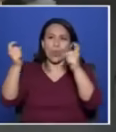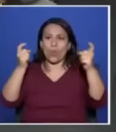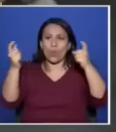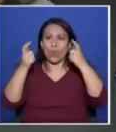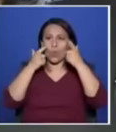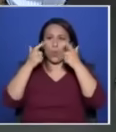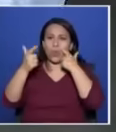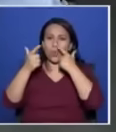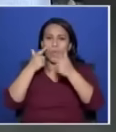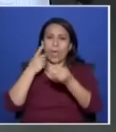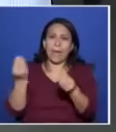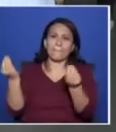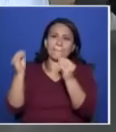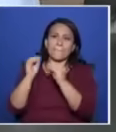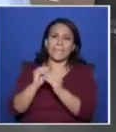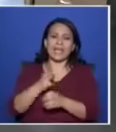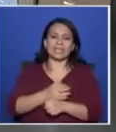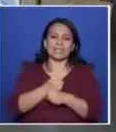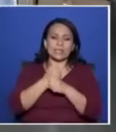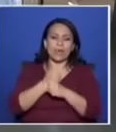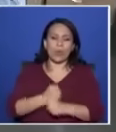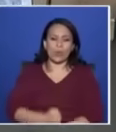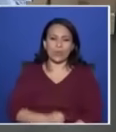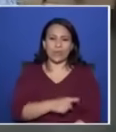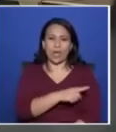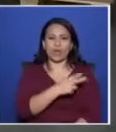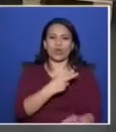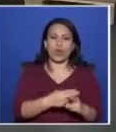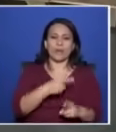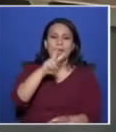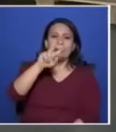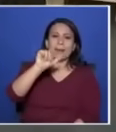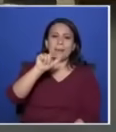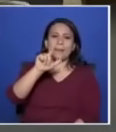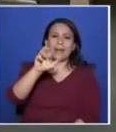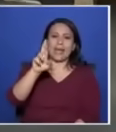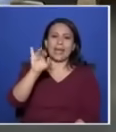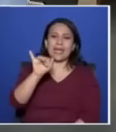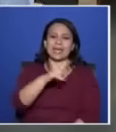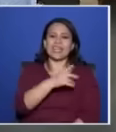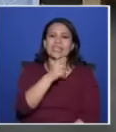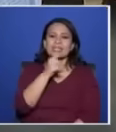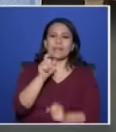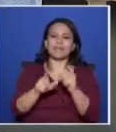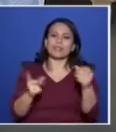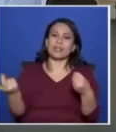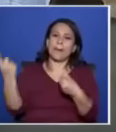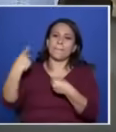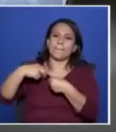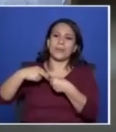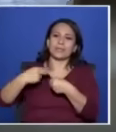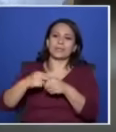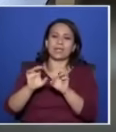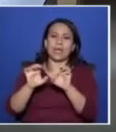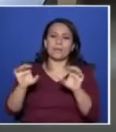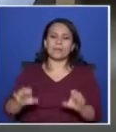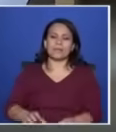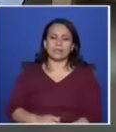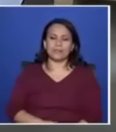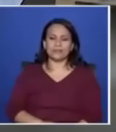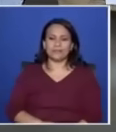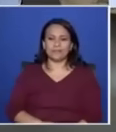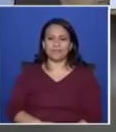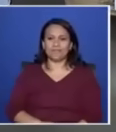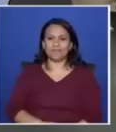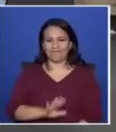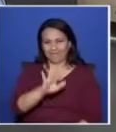resguardándonos para darnos más seguridad. Valeria, buenos días. Cuéntenos un poco al respecto de esta campaña. ¿Quiénes están participando en esta campaña? Claro que